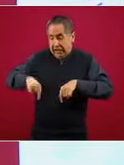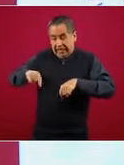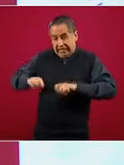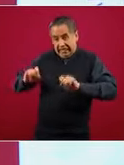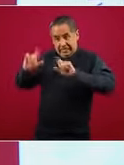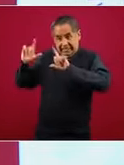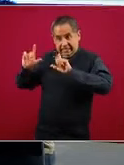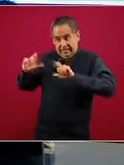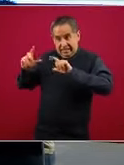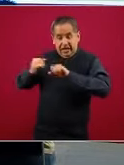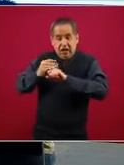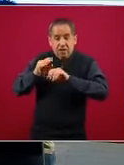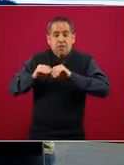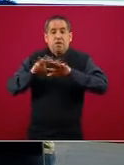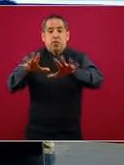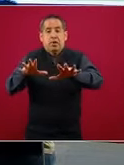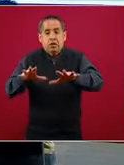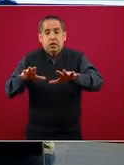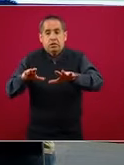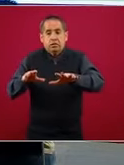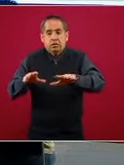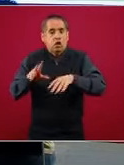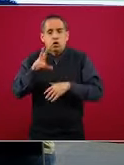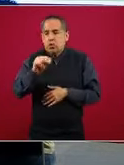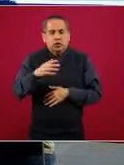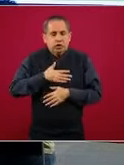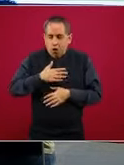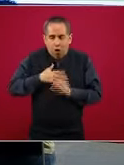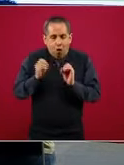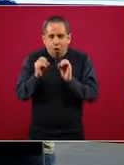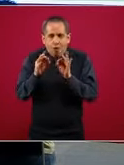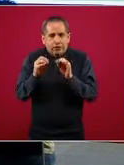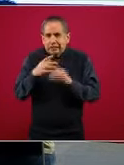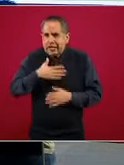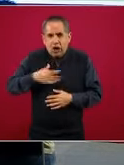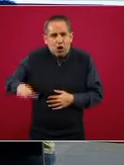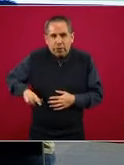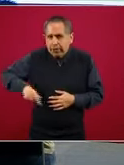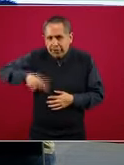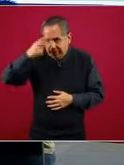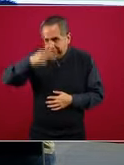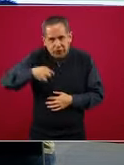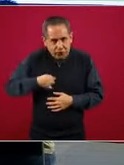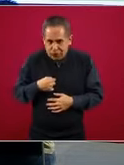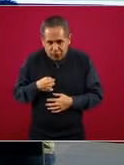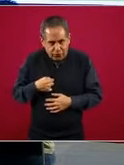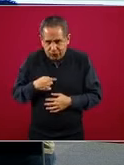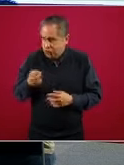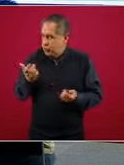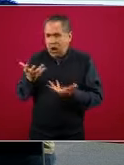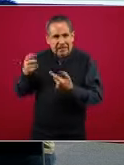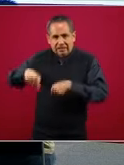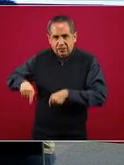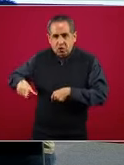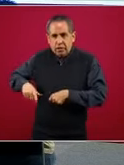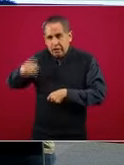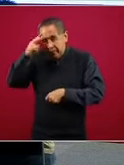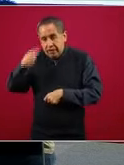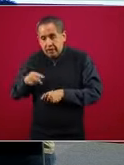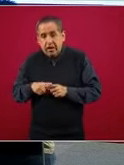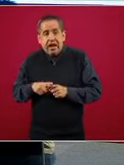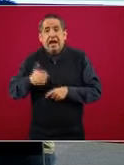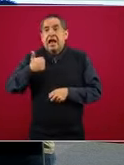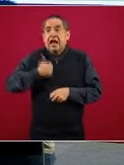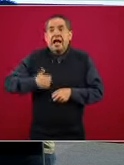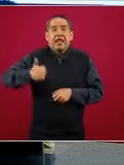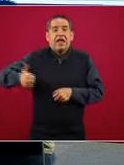aquí no se genera en una oficina del Gobierno de México. No se genera ahí. Se genera en